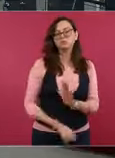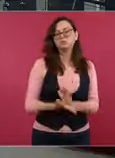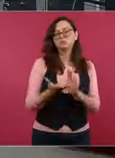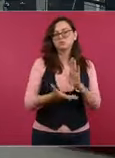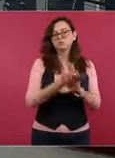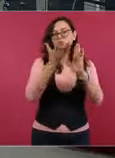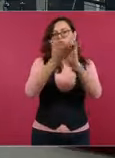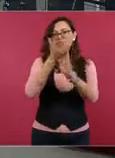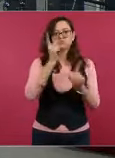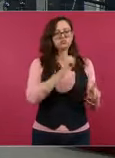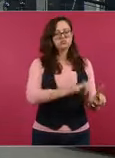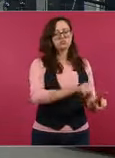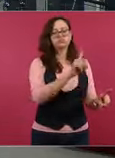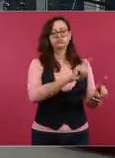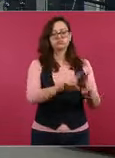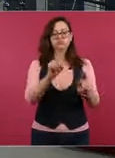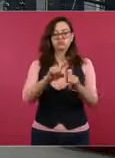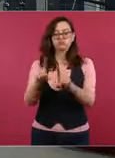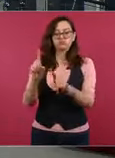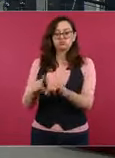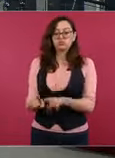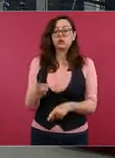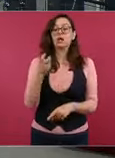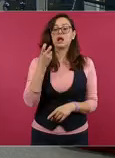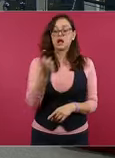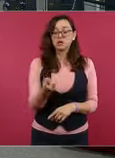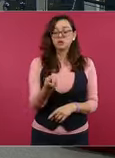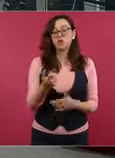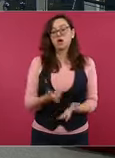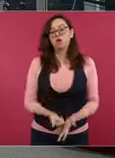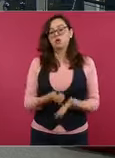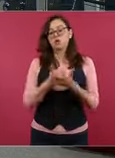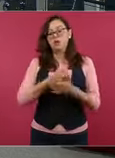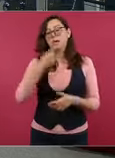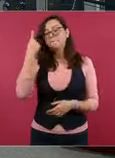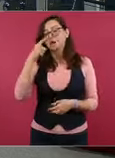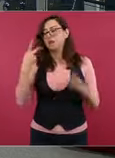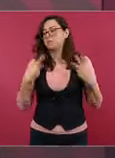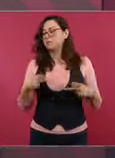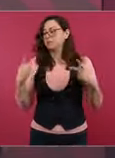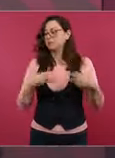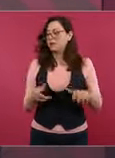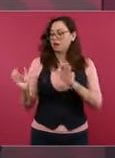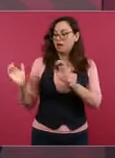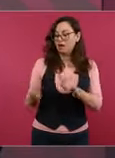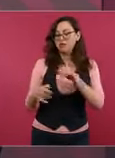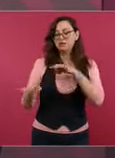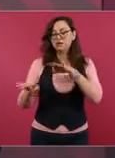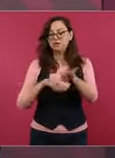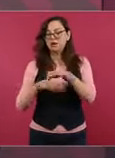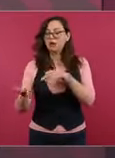y eso ha significado empleos y mejores salarios.